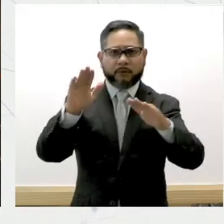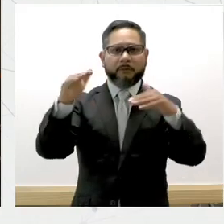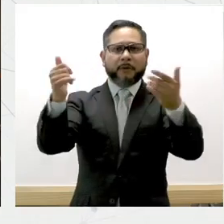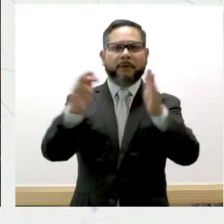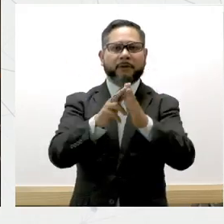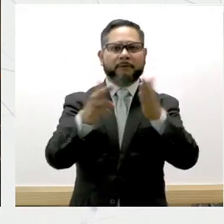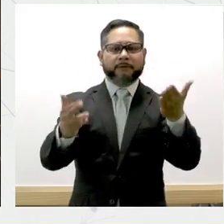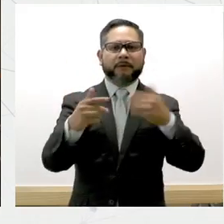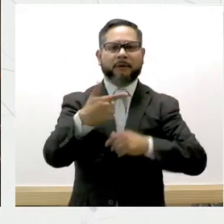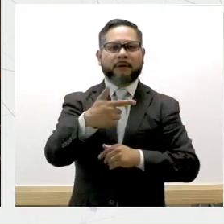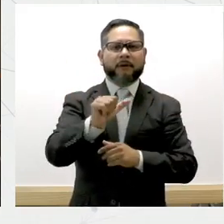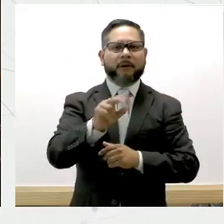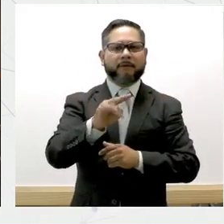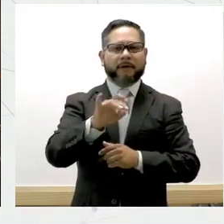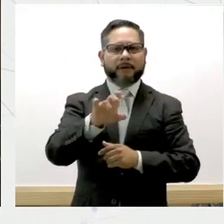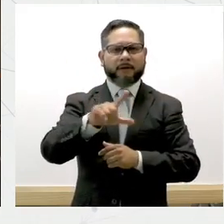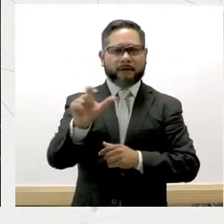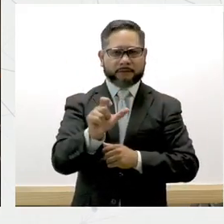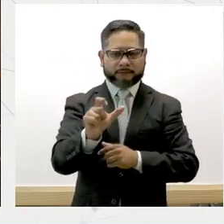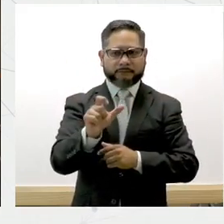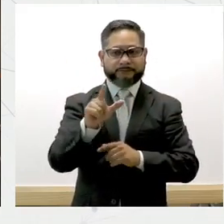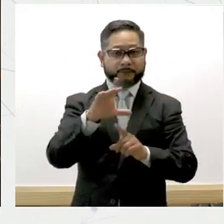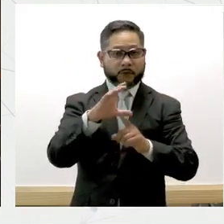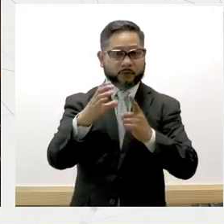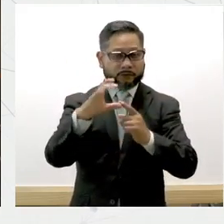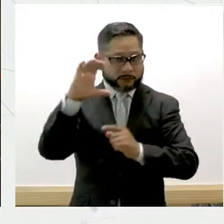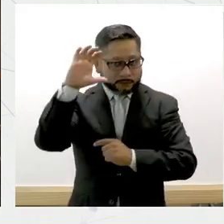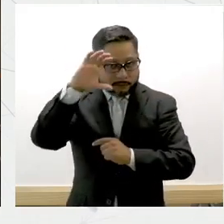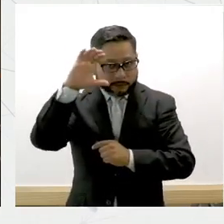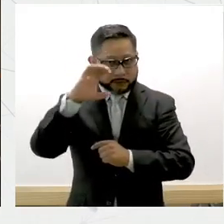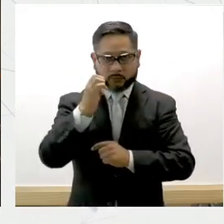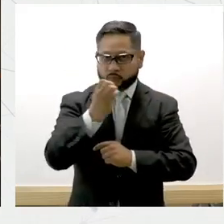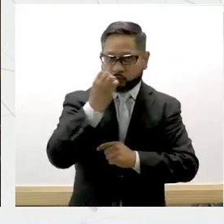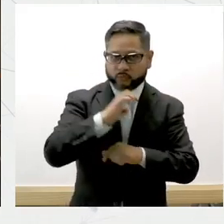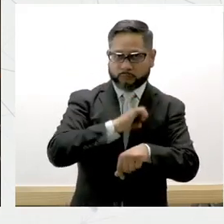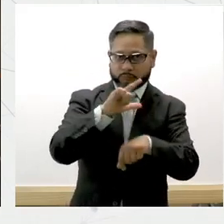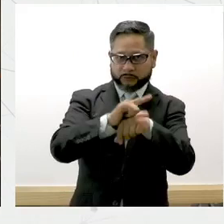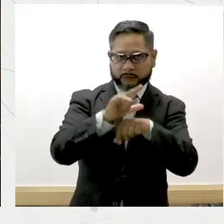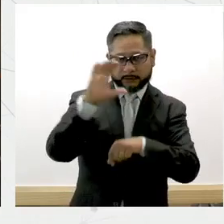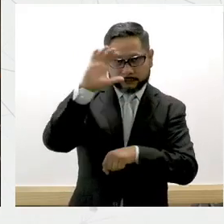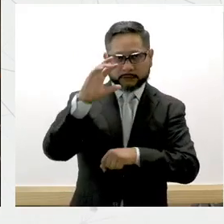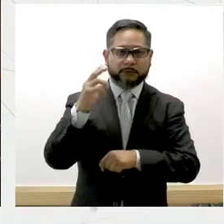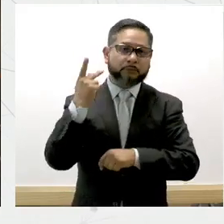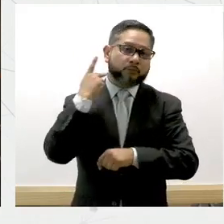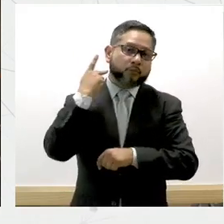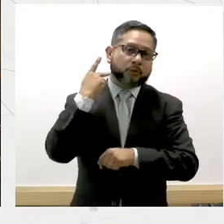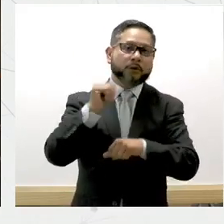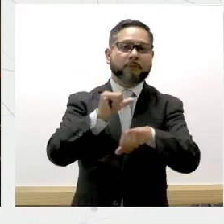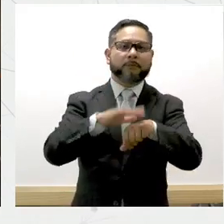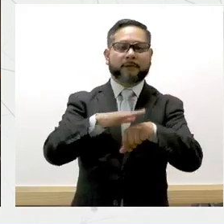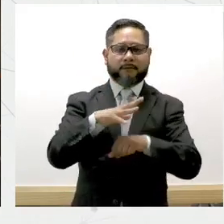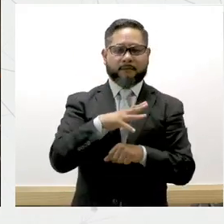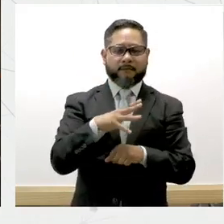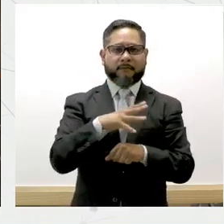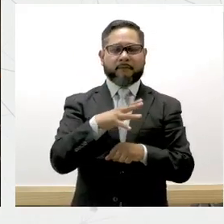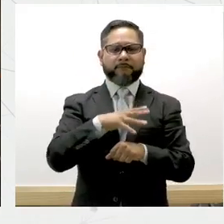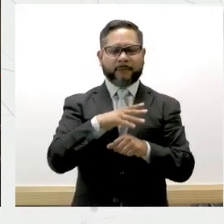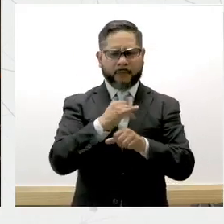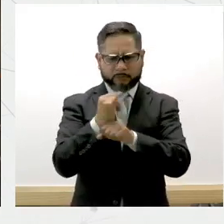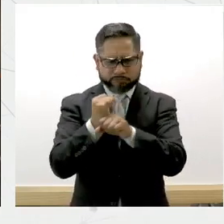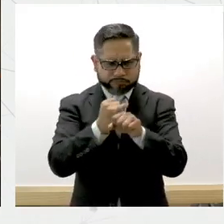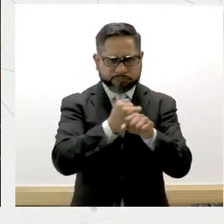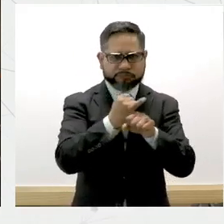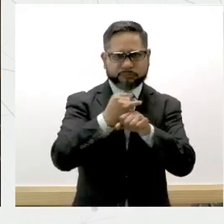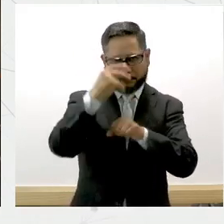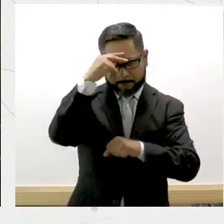Gavilex y del Consejo Científico de la Academia Internacional de Ciencias Político-Administrativas y Estudios de Futuro de